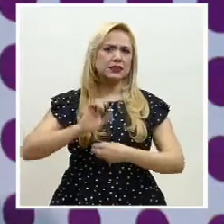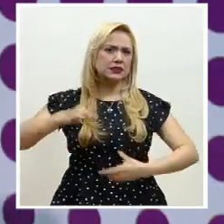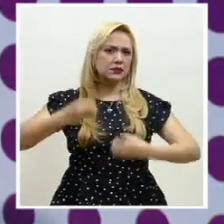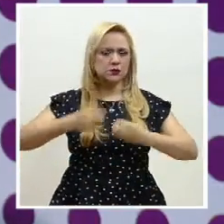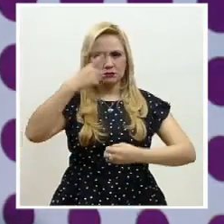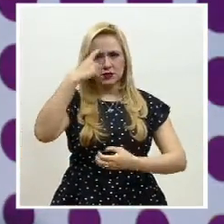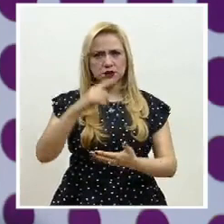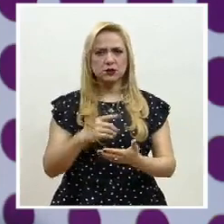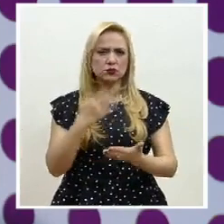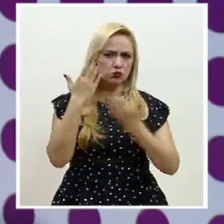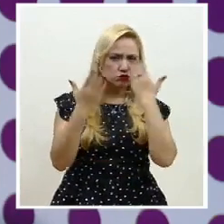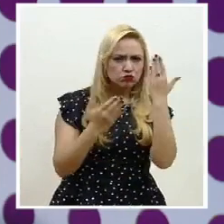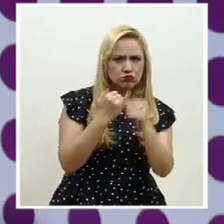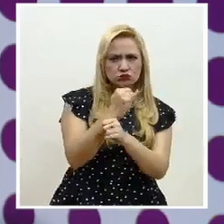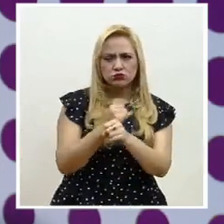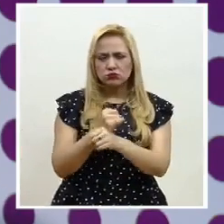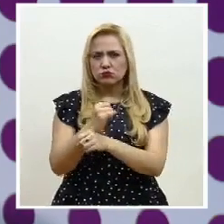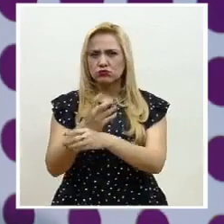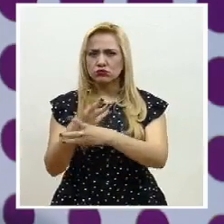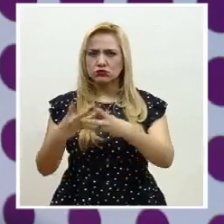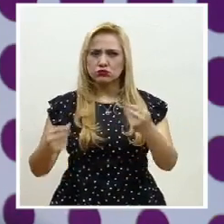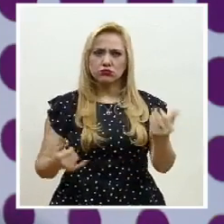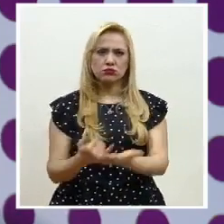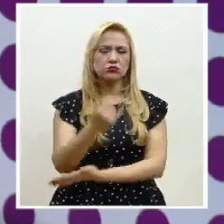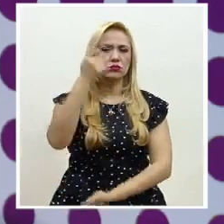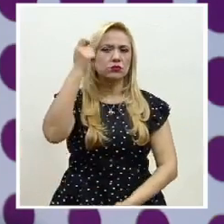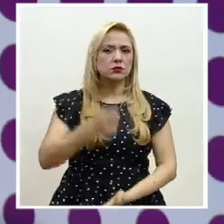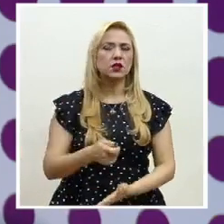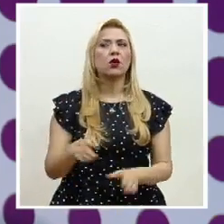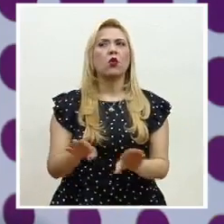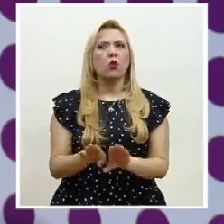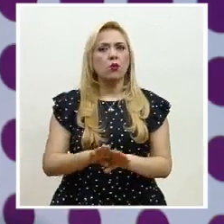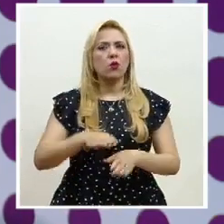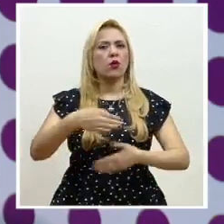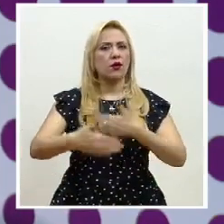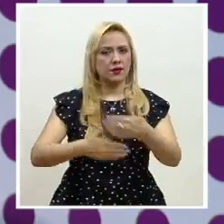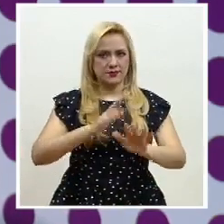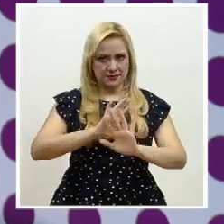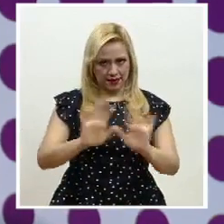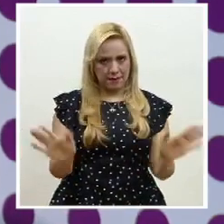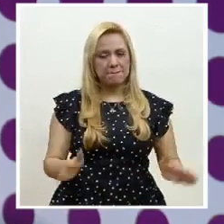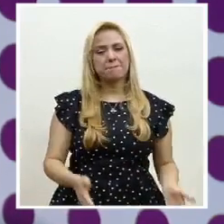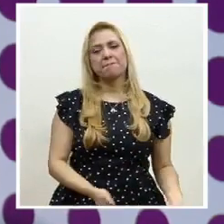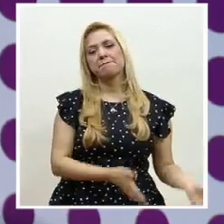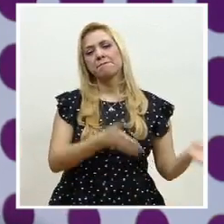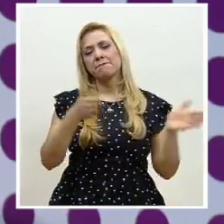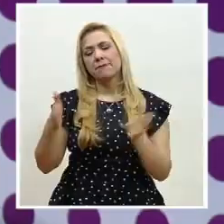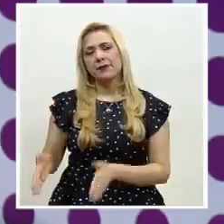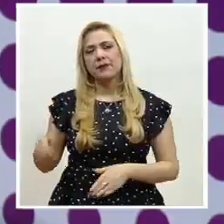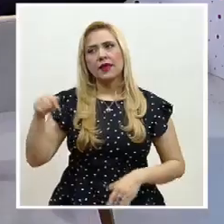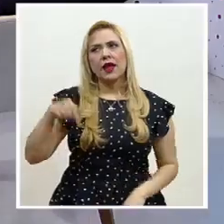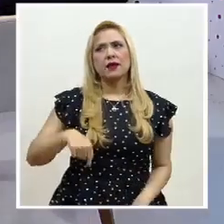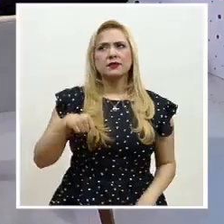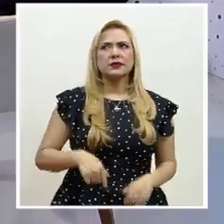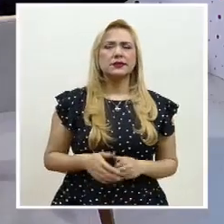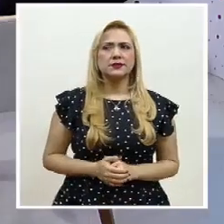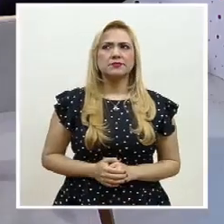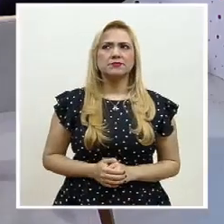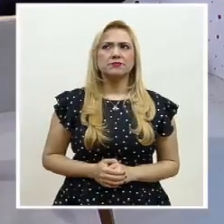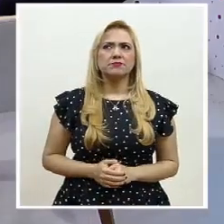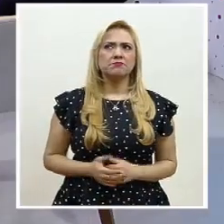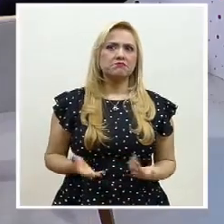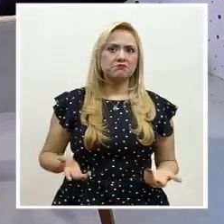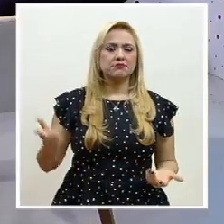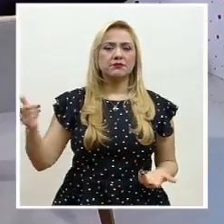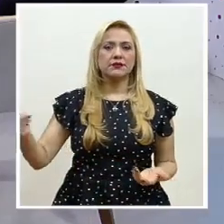comentaba Fernando, por ejemplo, sobre el proceso de elaboración de sentencias, ¿no? Pero una de las líneas, por ejemplo, que hemos tenido a propuesta por